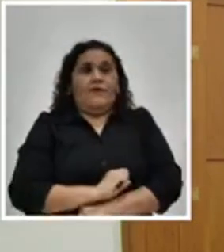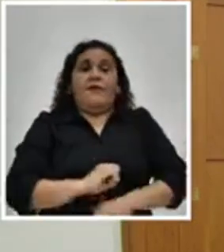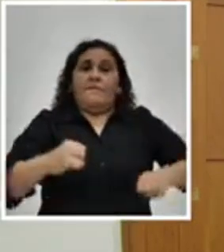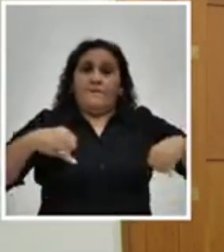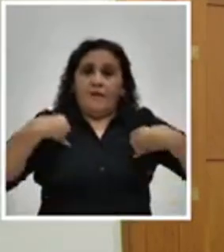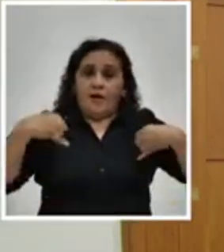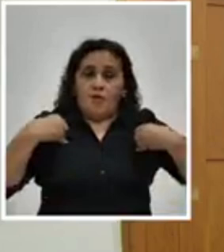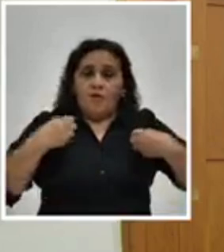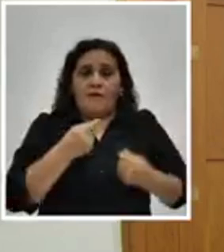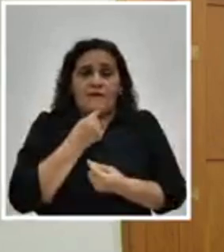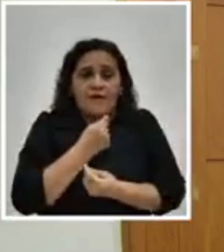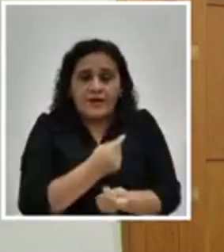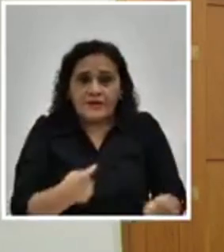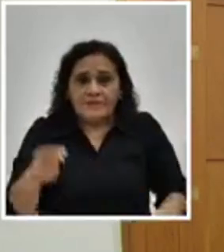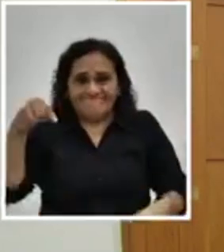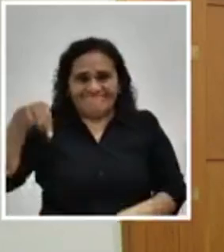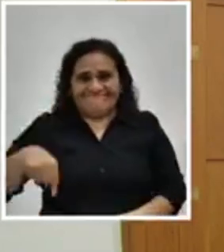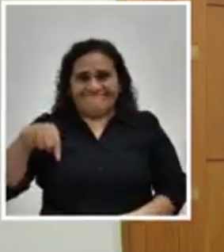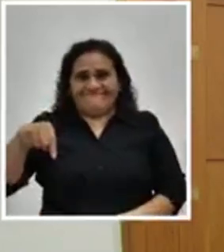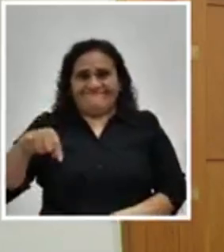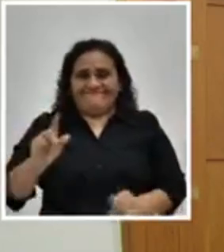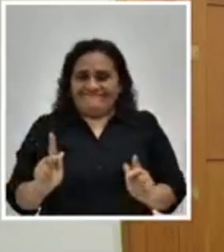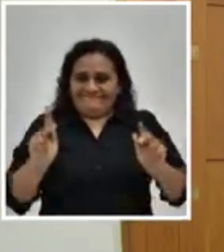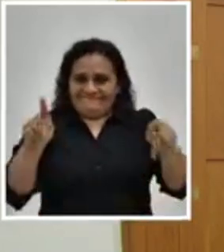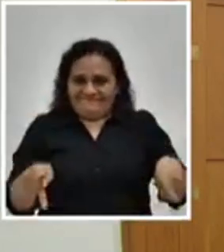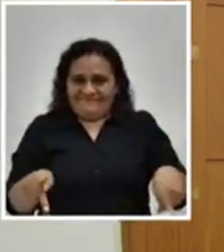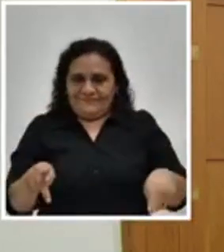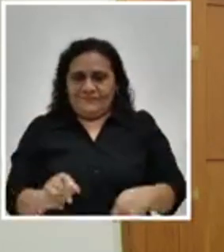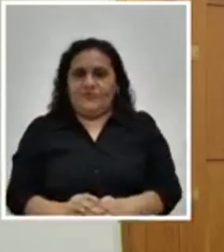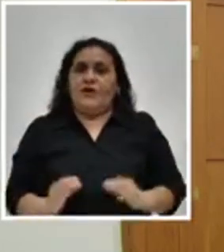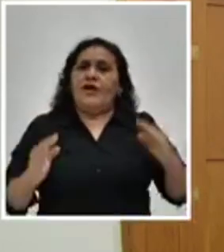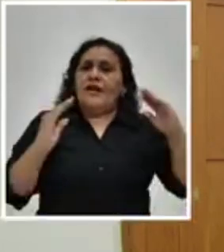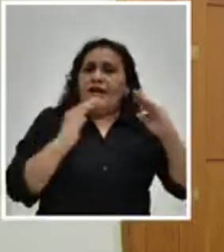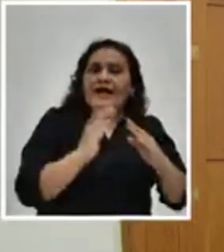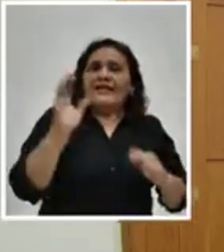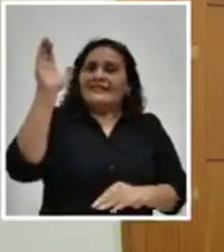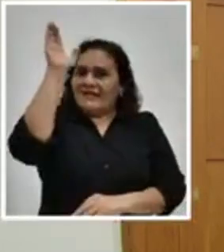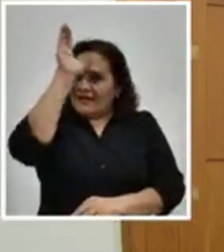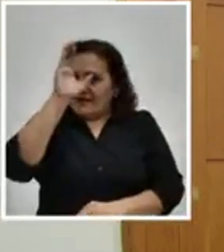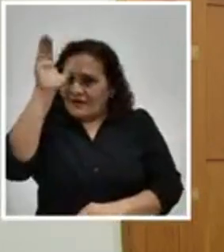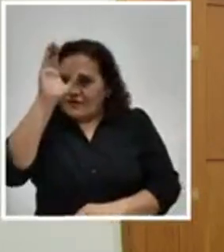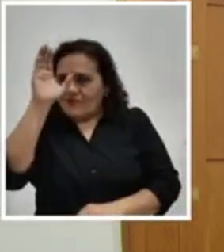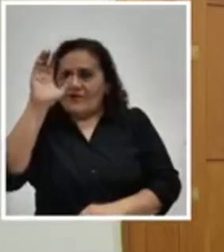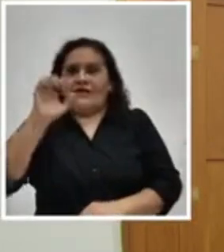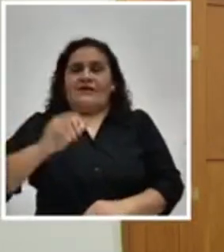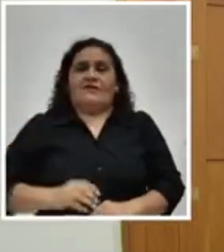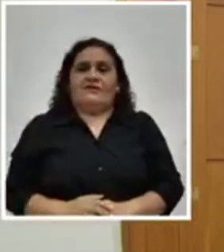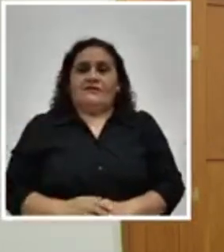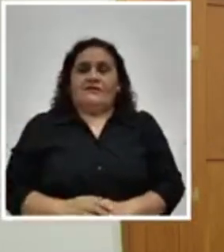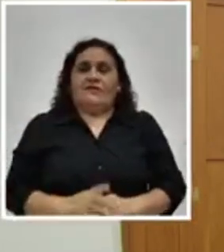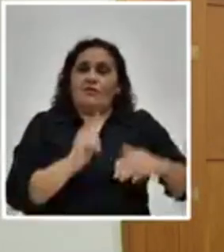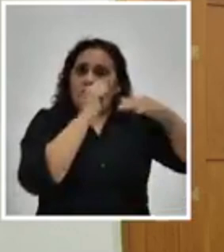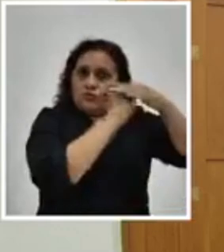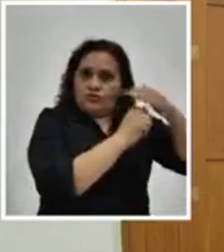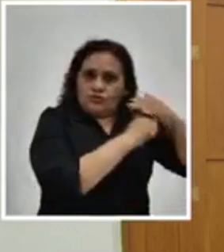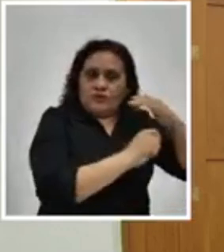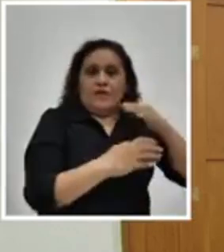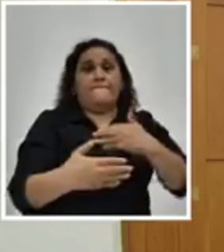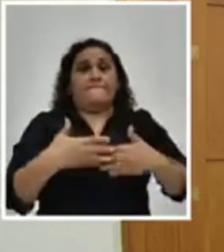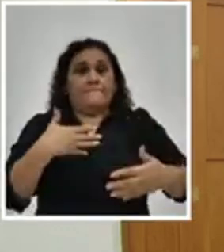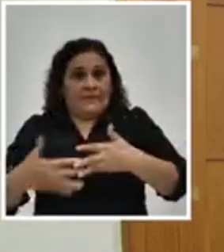de la comunidad de Progreso, impartidas en la Casa de la Cultura y contando también con los talleres de